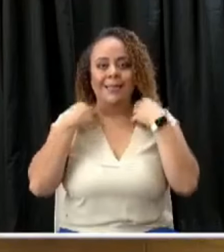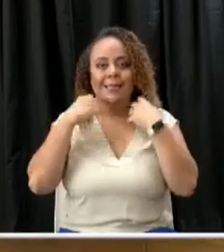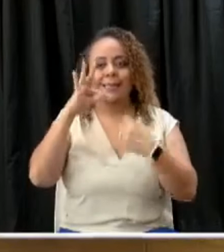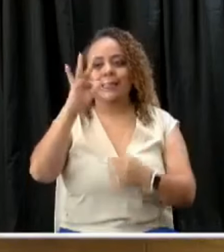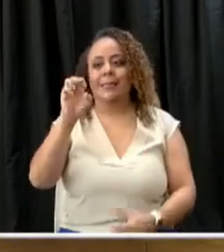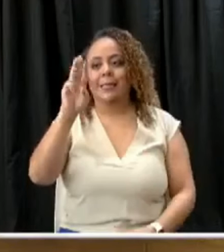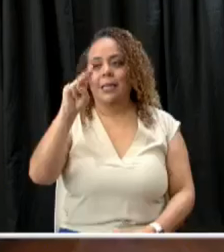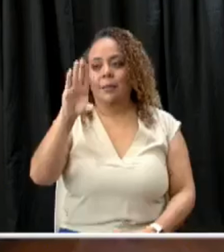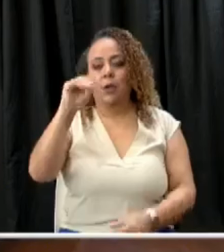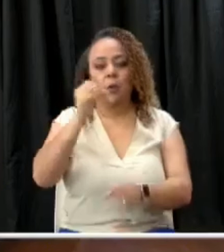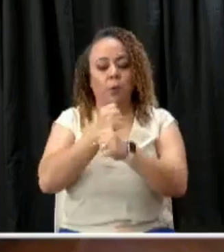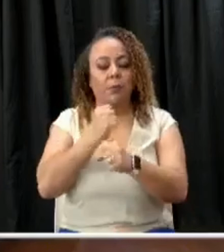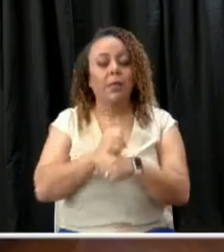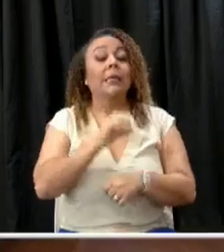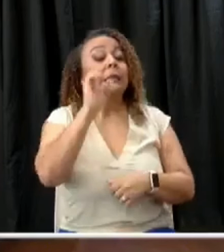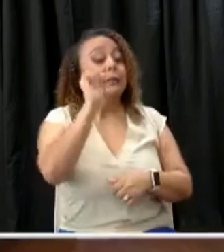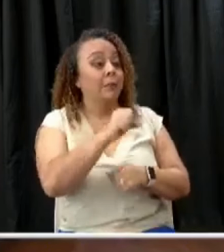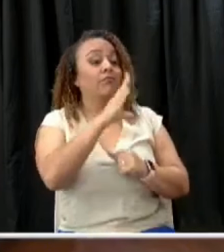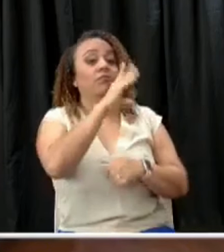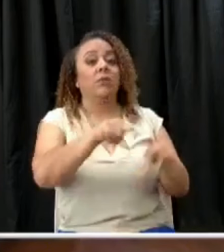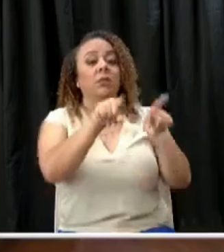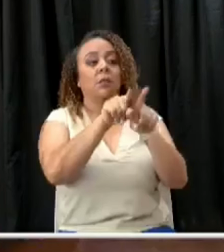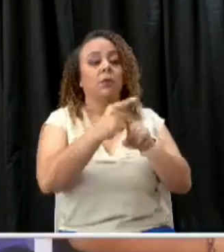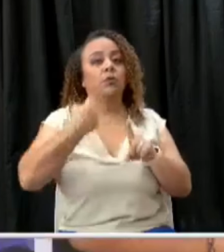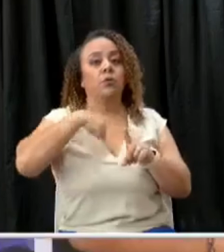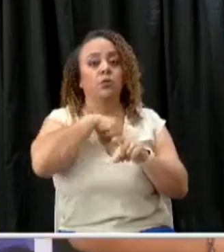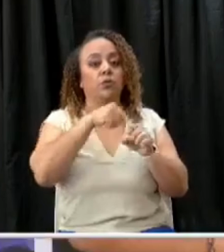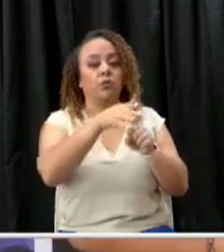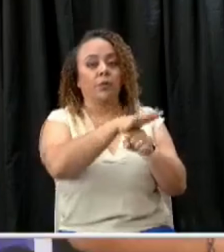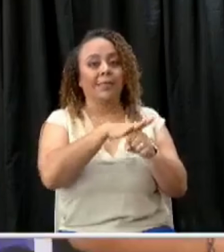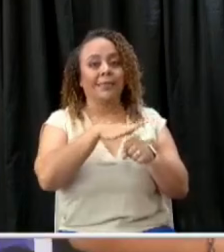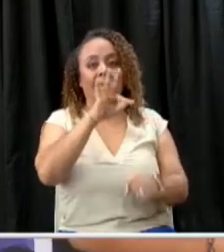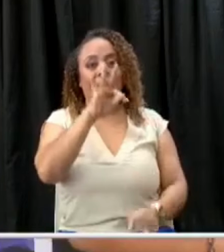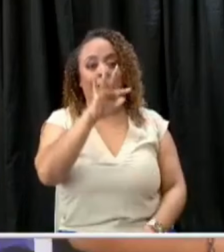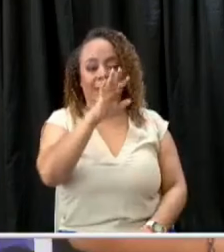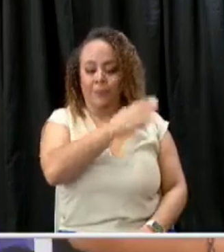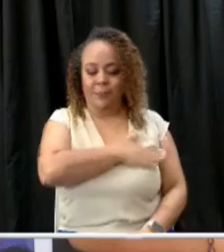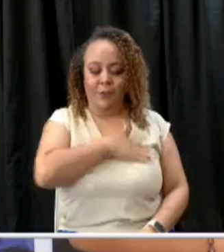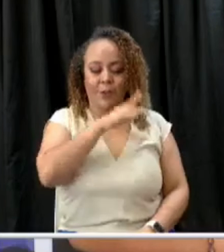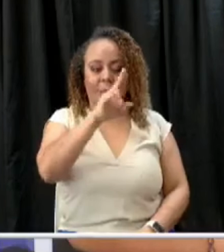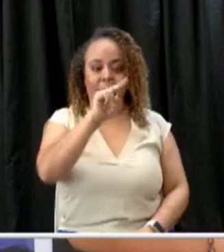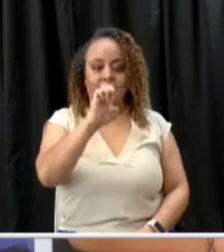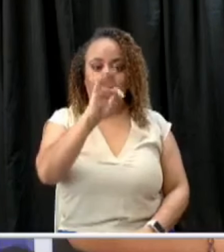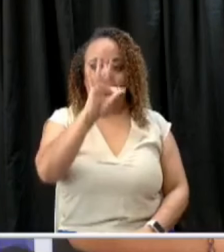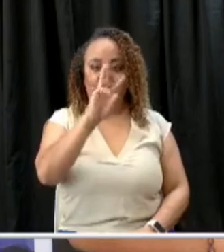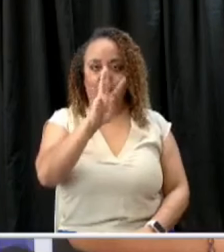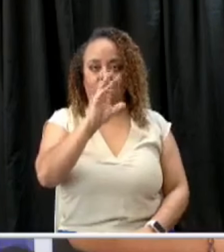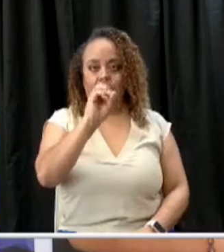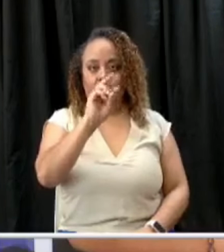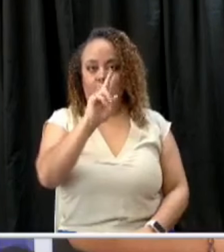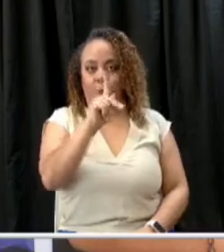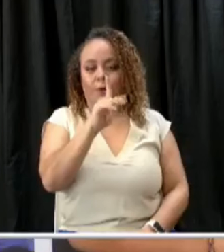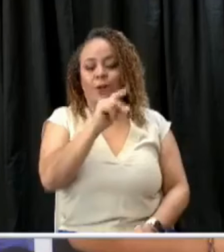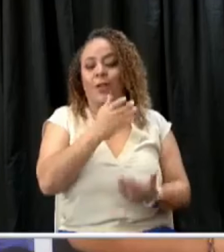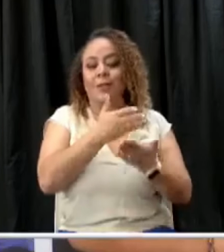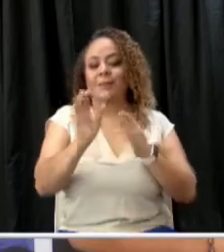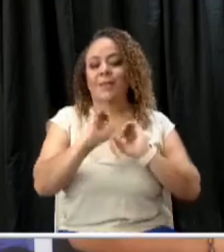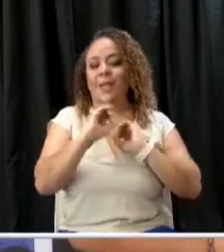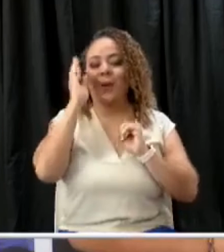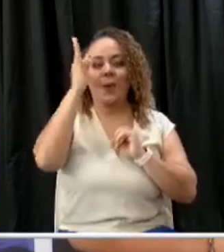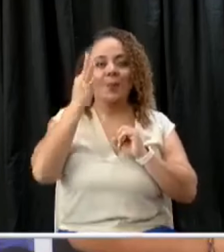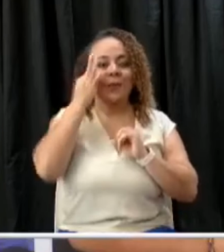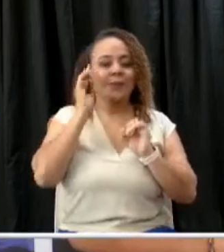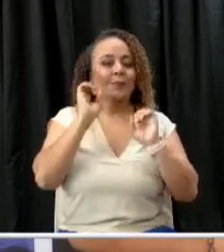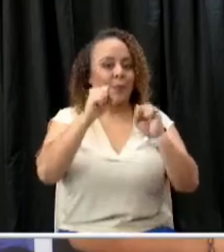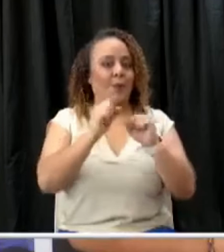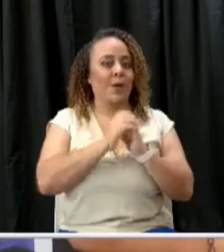Y también porque nosotros desde la Isla Network no descartamos de entrada ninguna hipótesis que podría